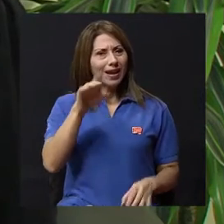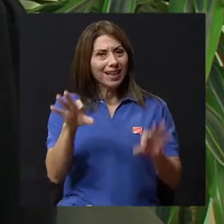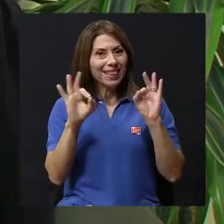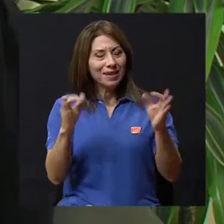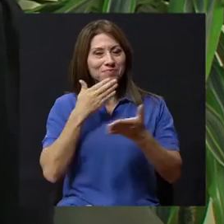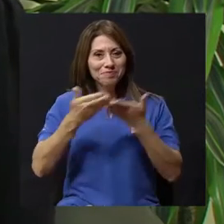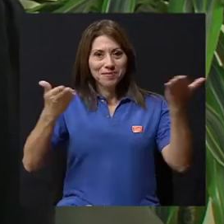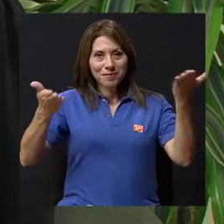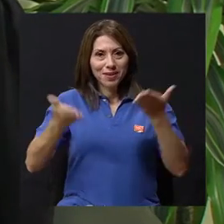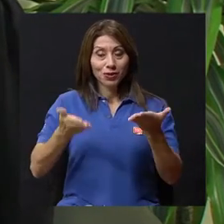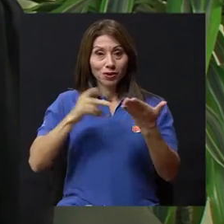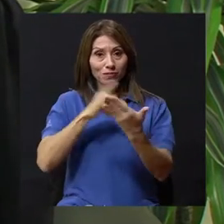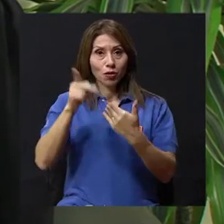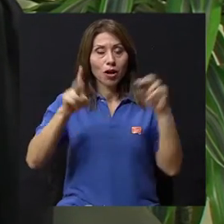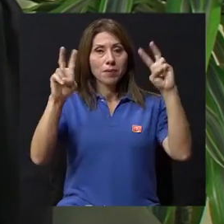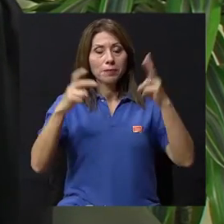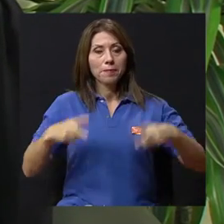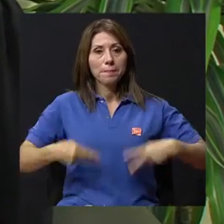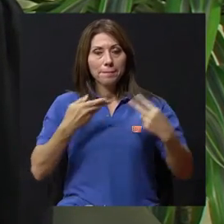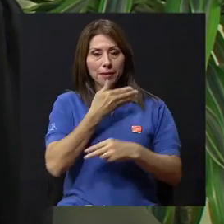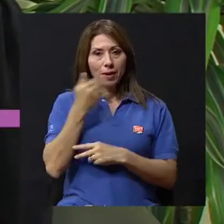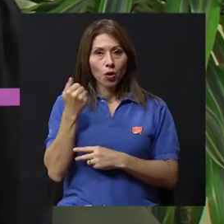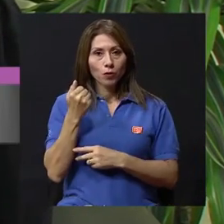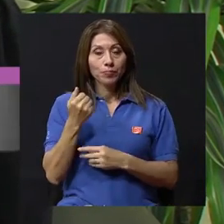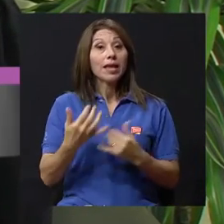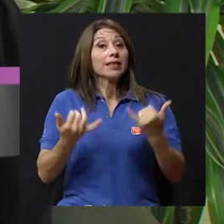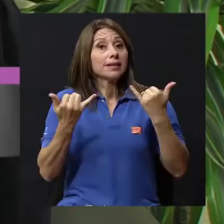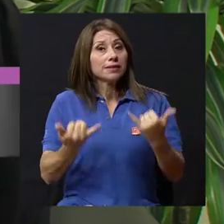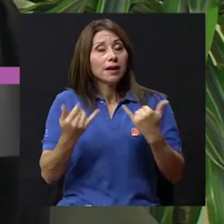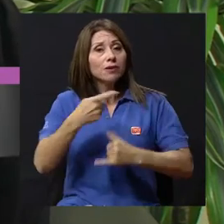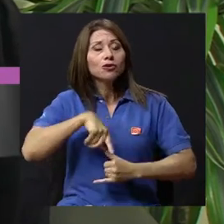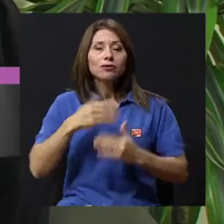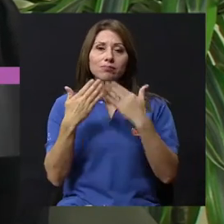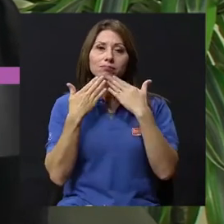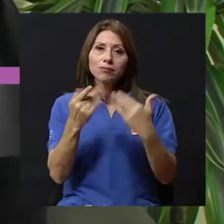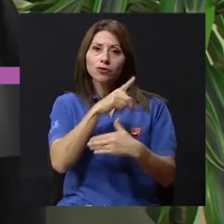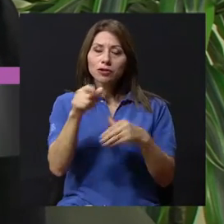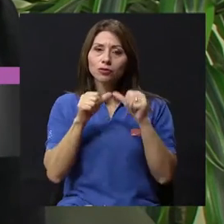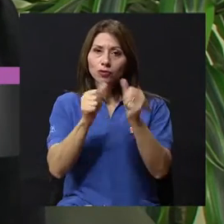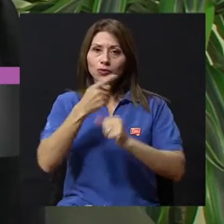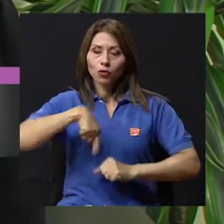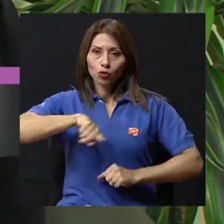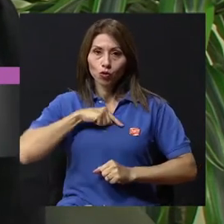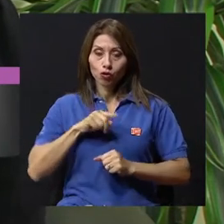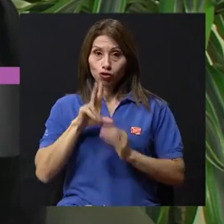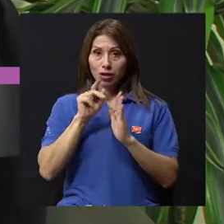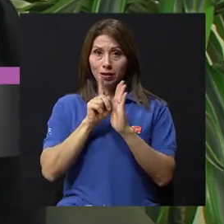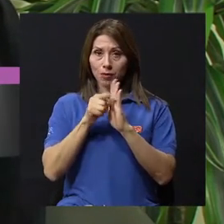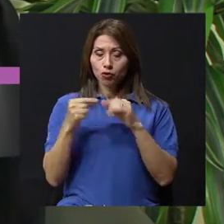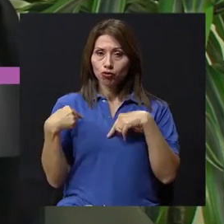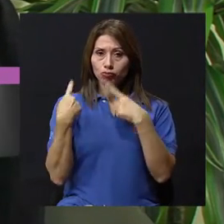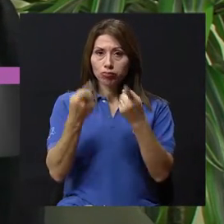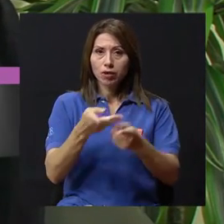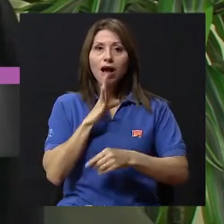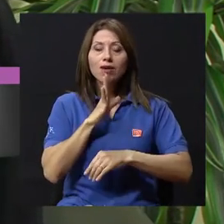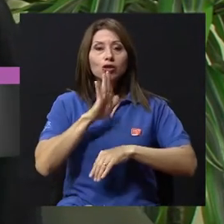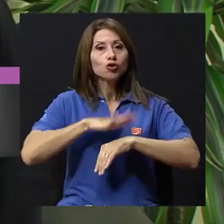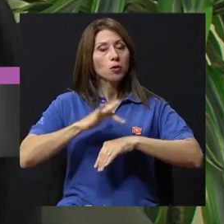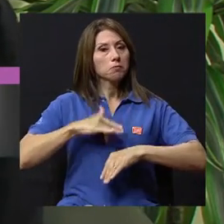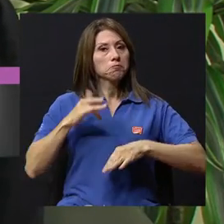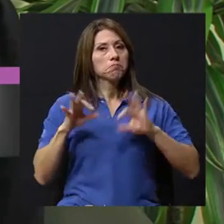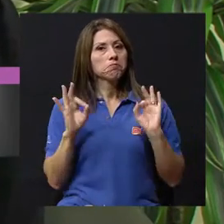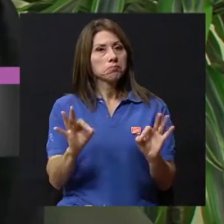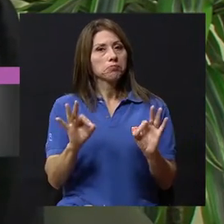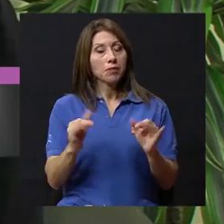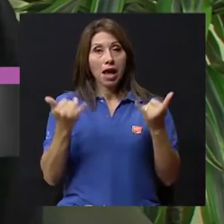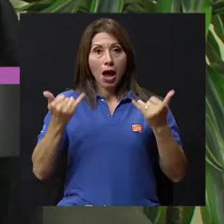Hola, ¿qué tal? Bienvenidos y bienvenidas a nuestro programa Vivir Mejor. Desde ya les agradecemos que se queden con nosotros en esta media hora hablando del